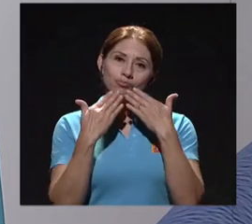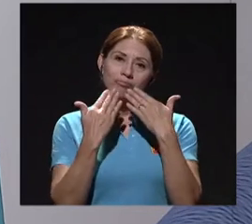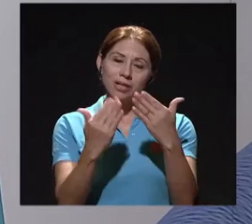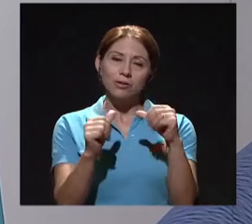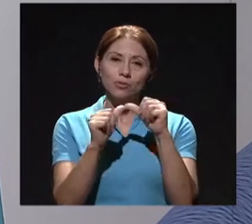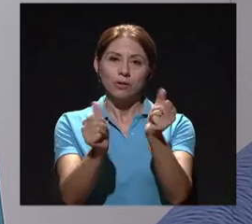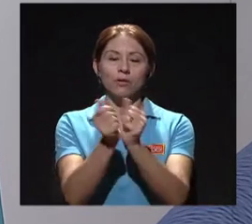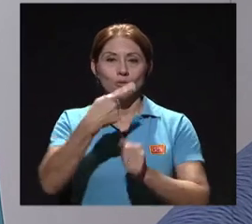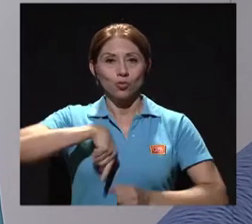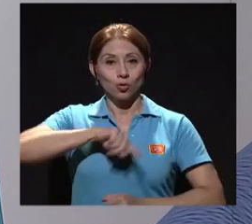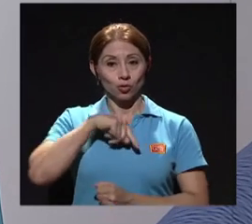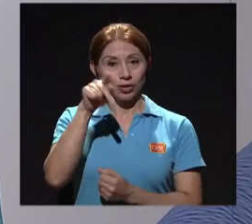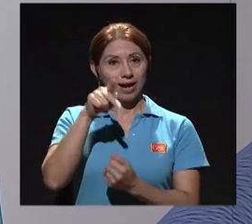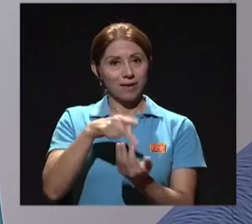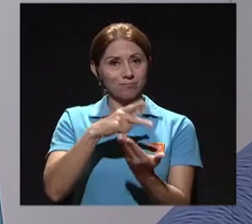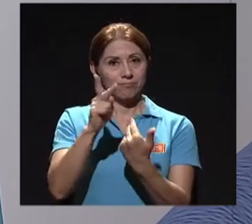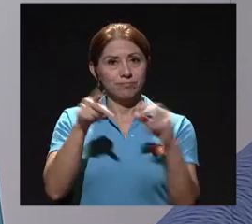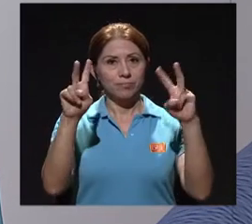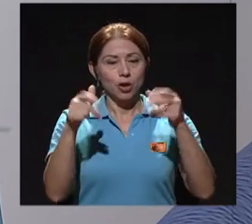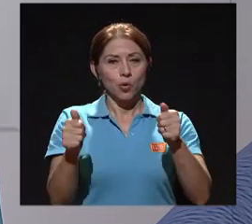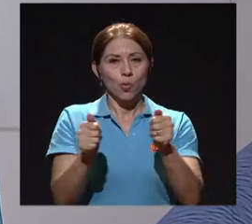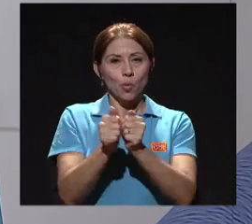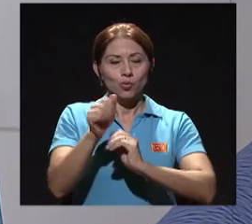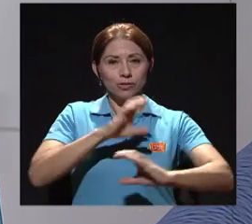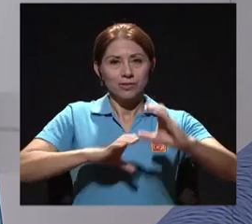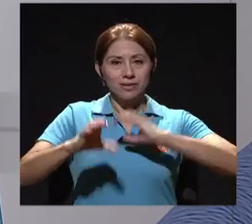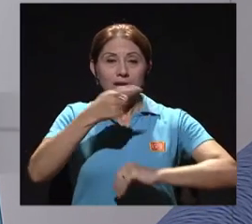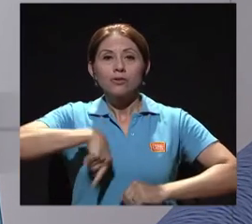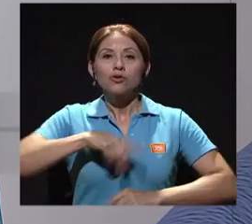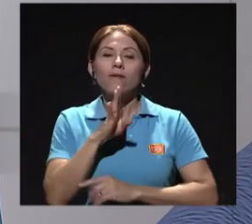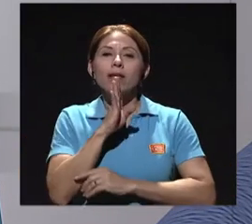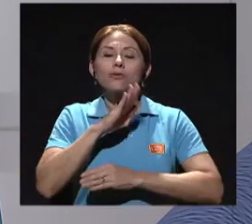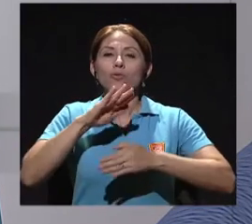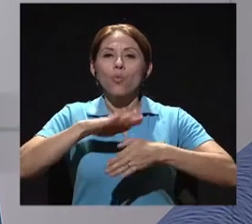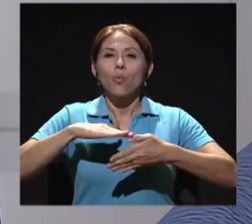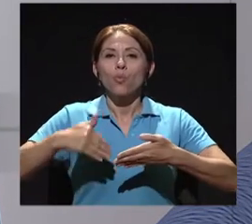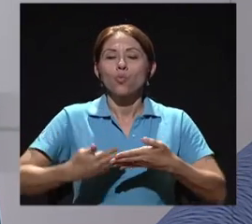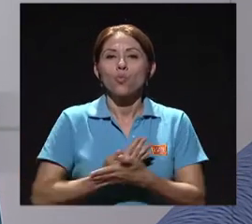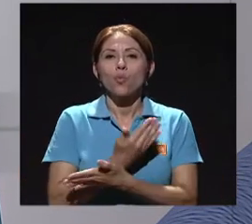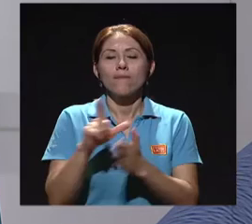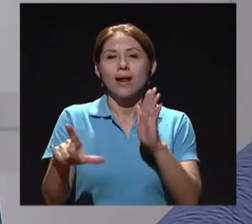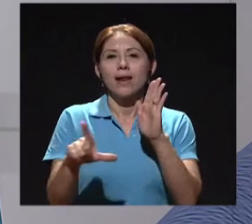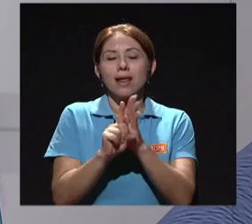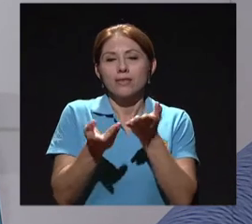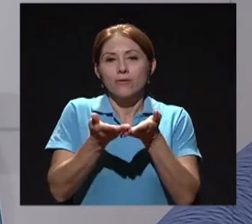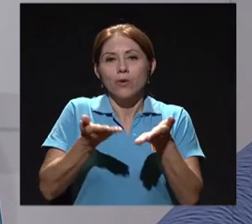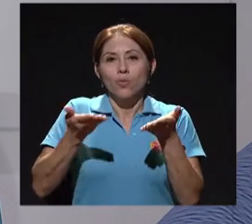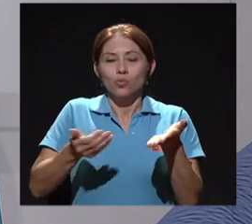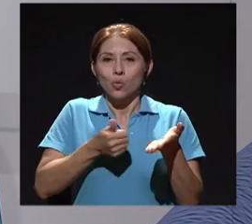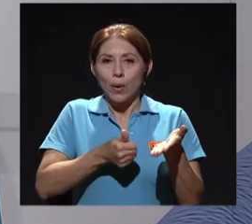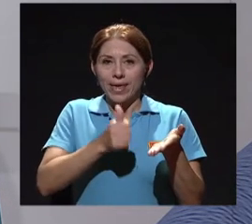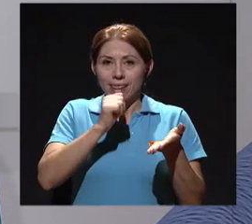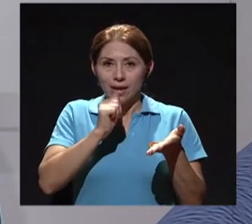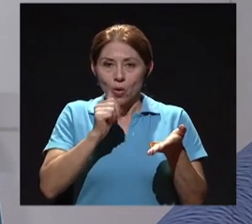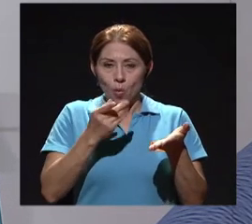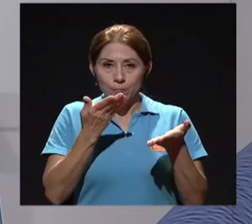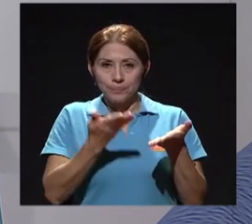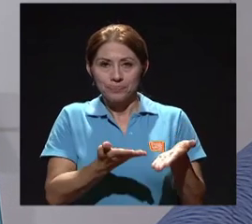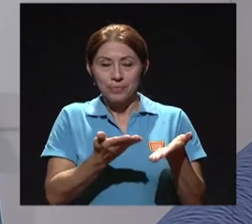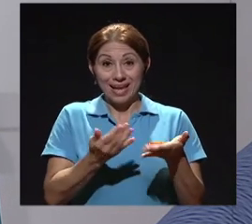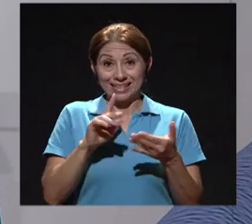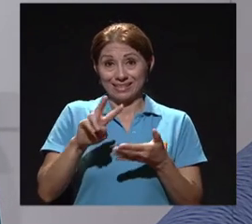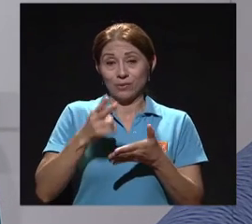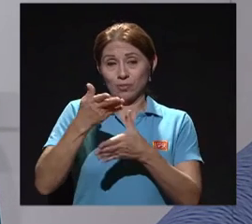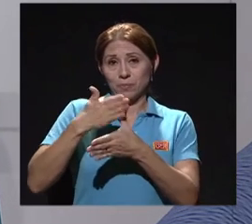muchas gracias por continuar con nosotros aquí en conciencia estamos hablando sobre la nueva ley del recurso hídrico y en